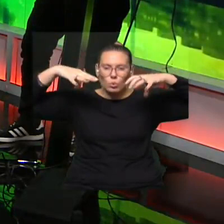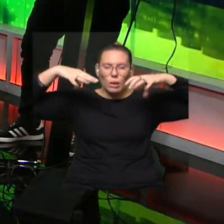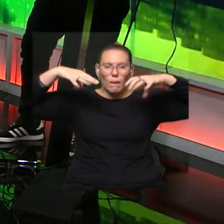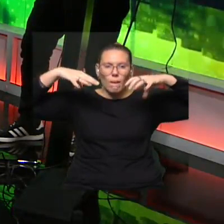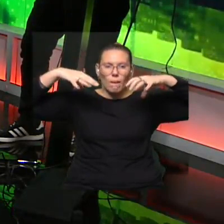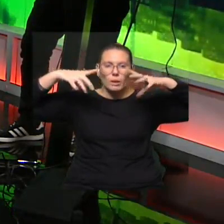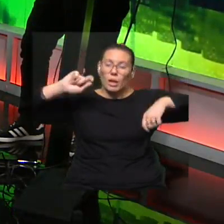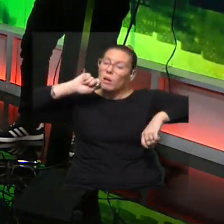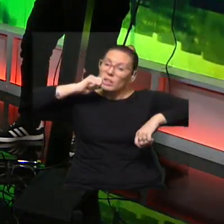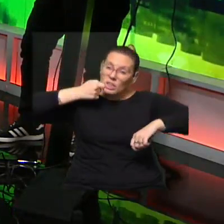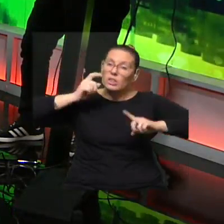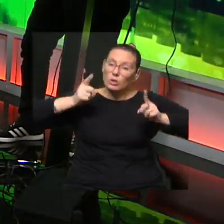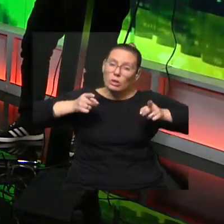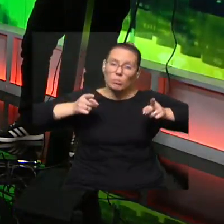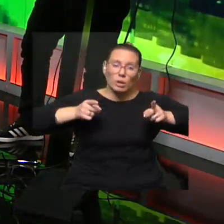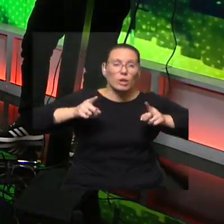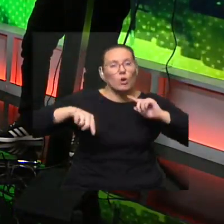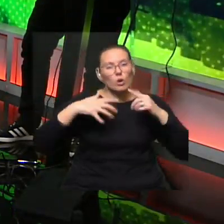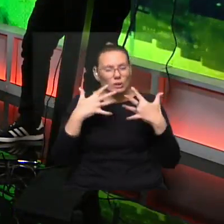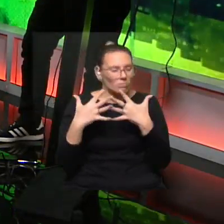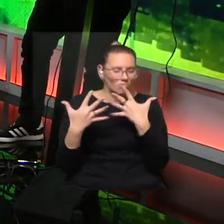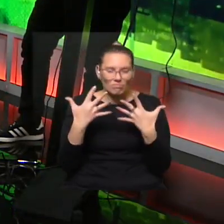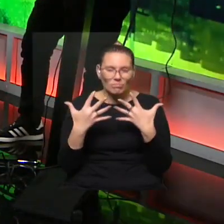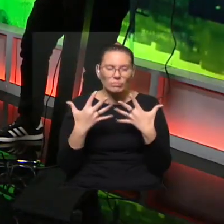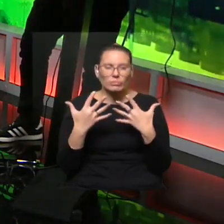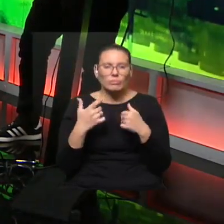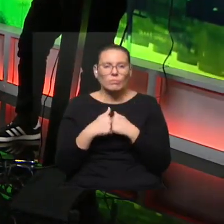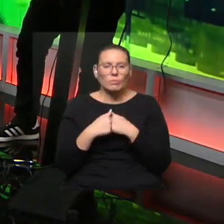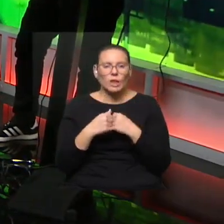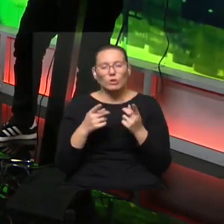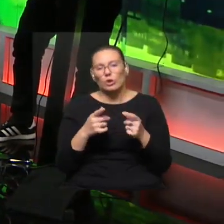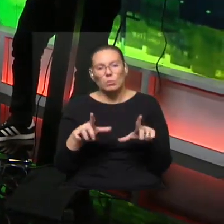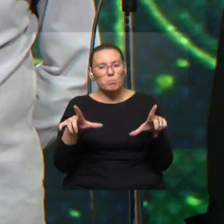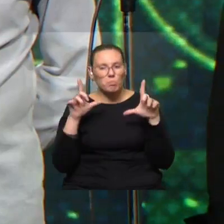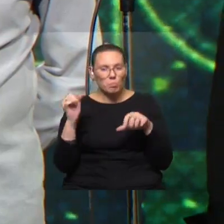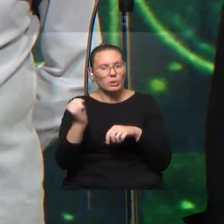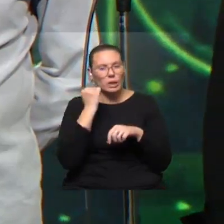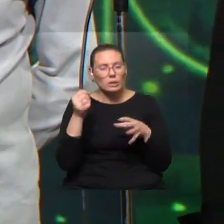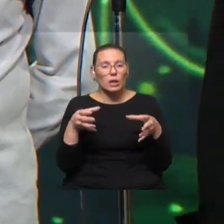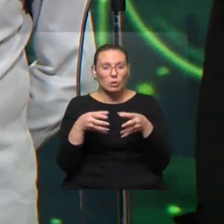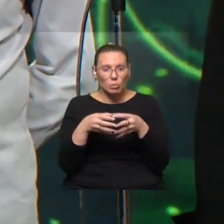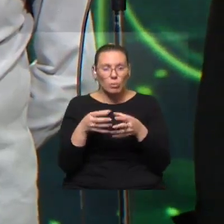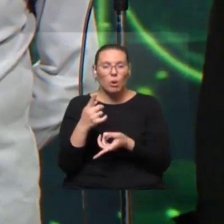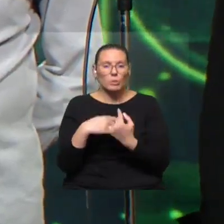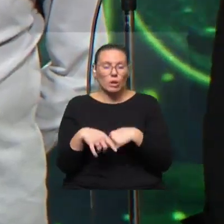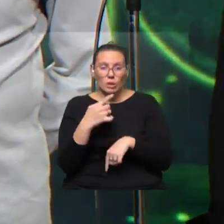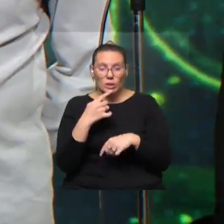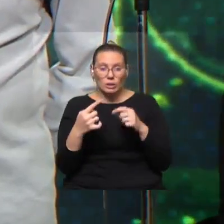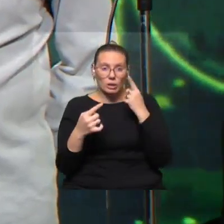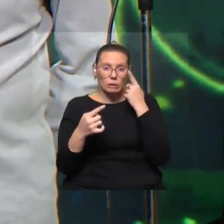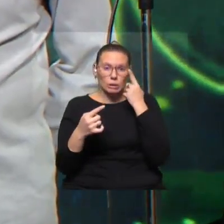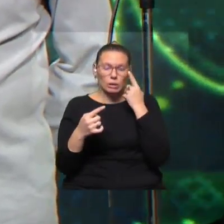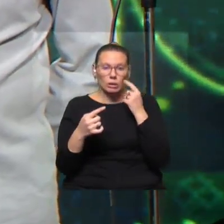quedaba Bueno también le daba otro dramatismo otra cosa este otro protagonismo de la Banda Pero como dice él cuando este